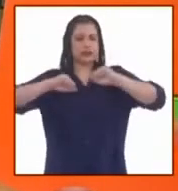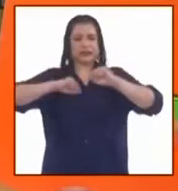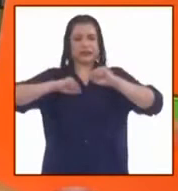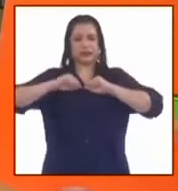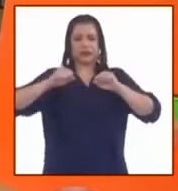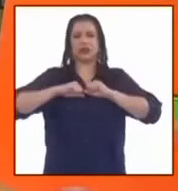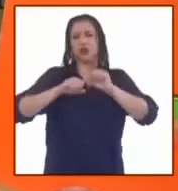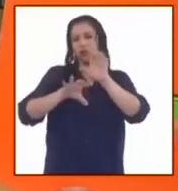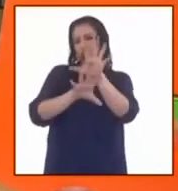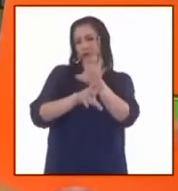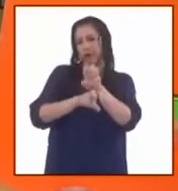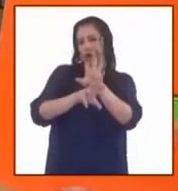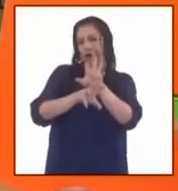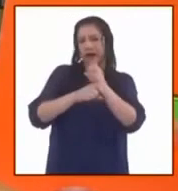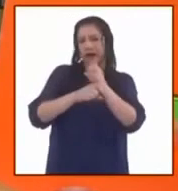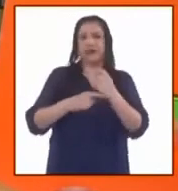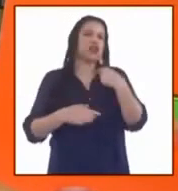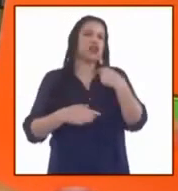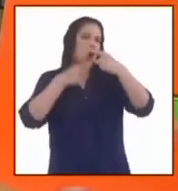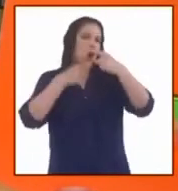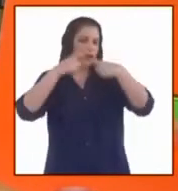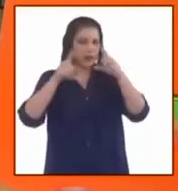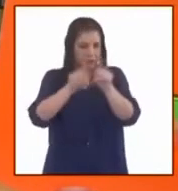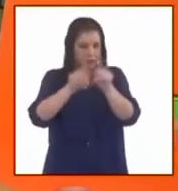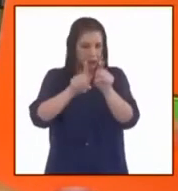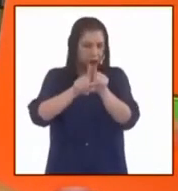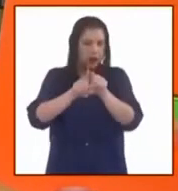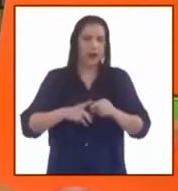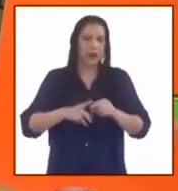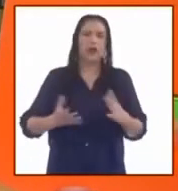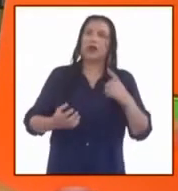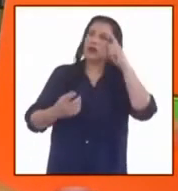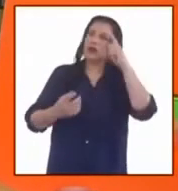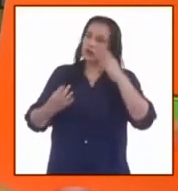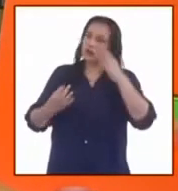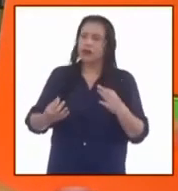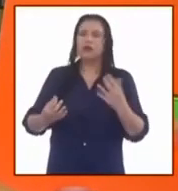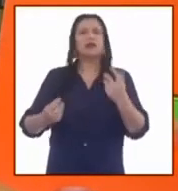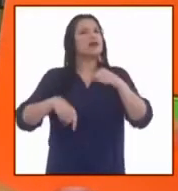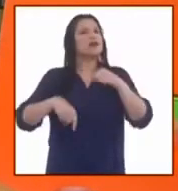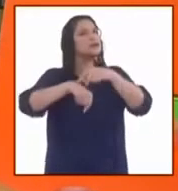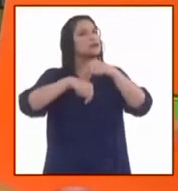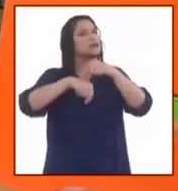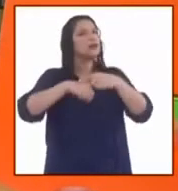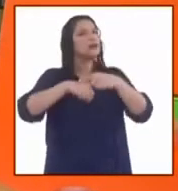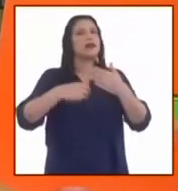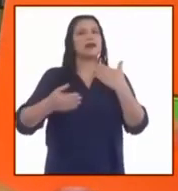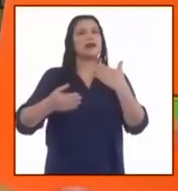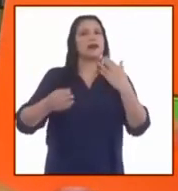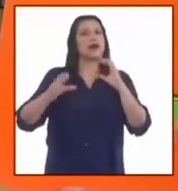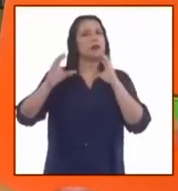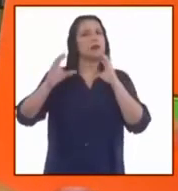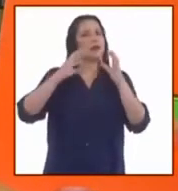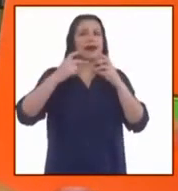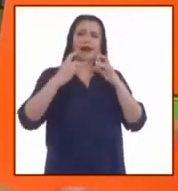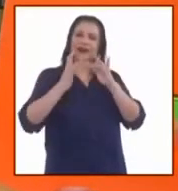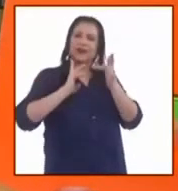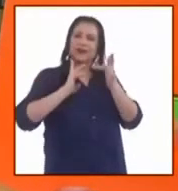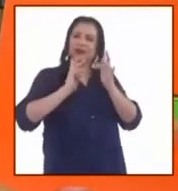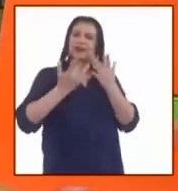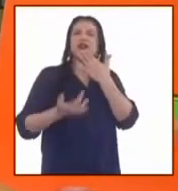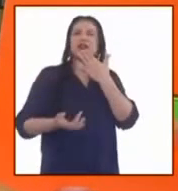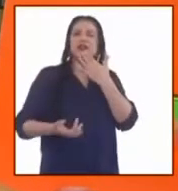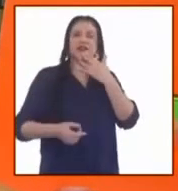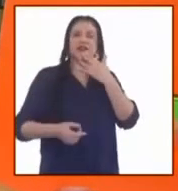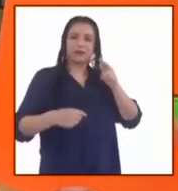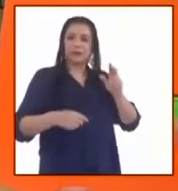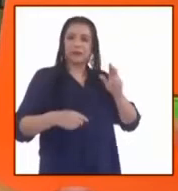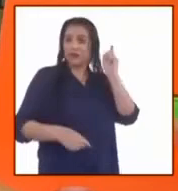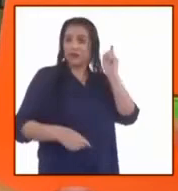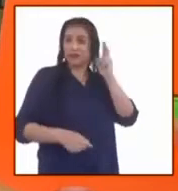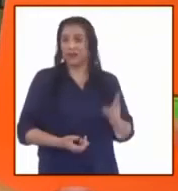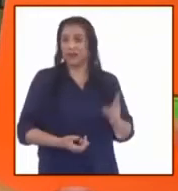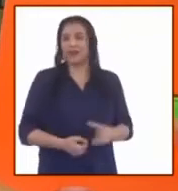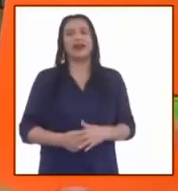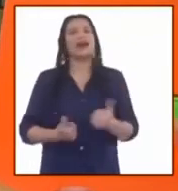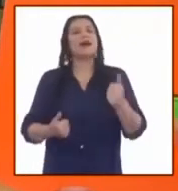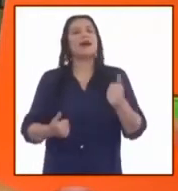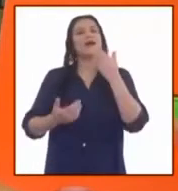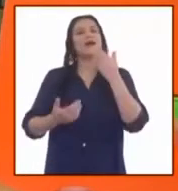súper acostumbrada a tener mi rutina. Yo creo que ya es hora de comunicarnos con la profesora porque ya estamos calientitos, ya. Buenos